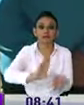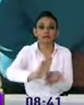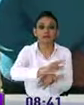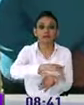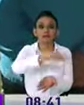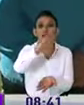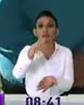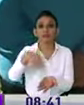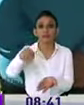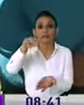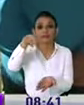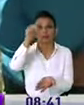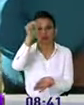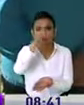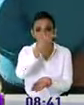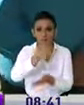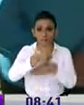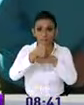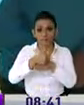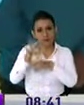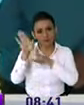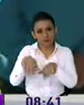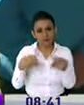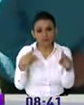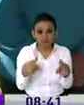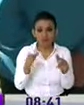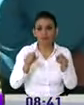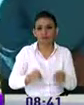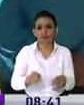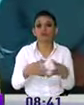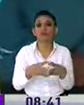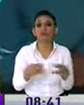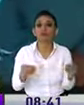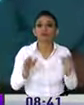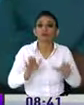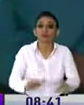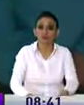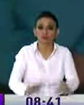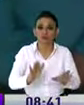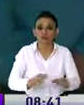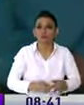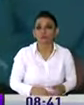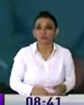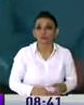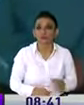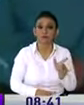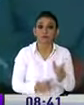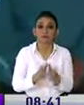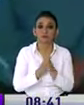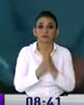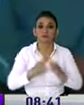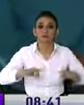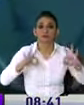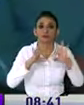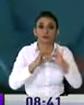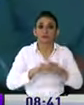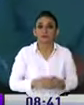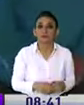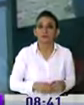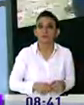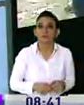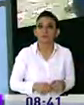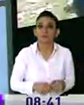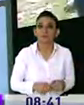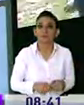lo tienen, autoridades, para que se den una vueltita y puedan dar solución a este pedido tan importante de la comunidad. Robert.